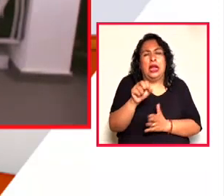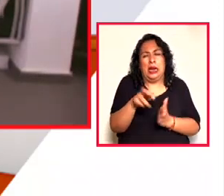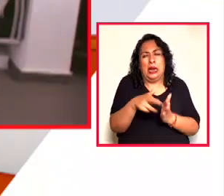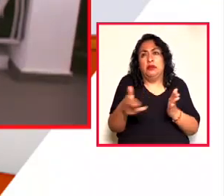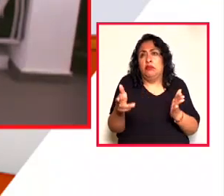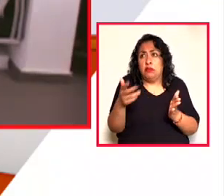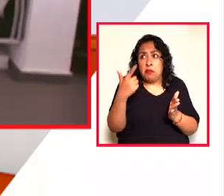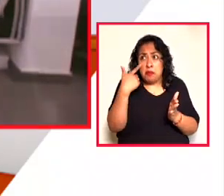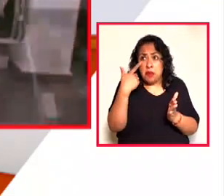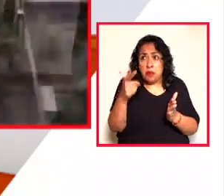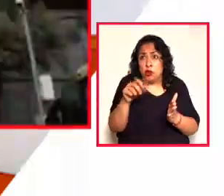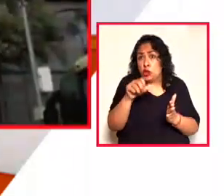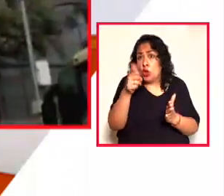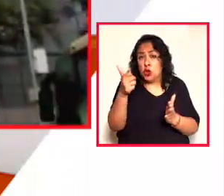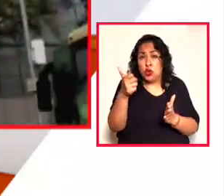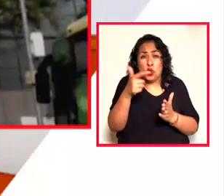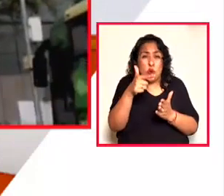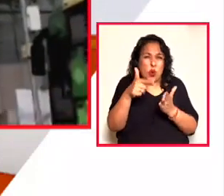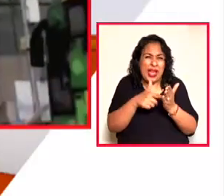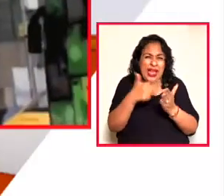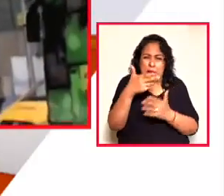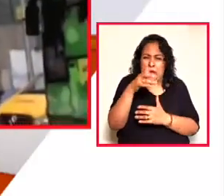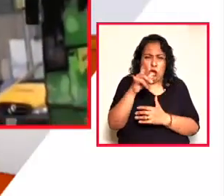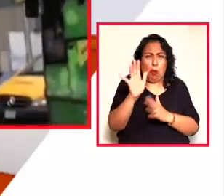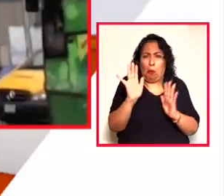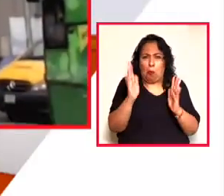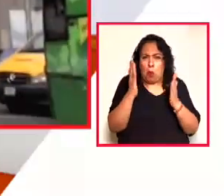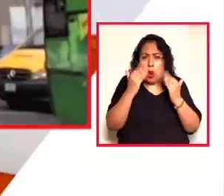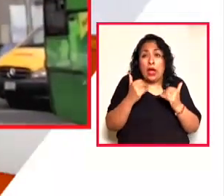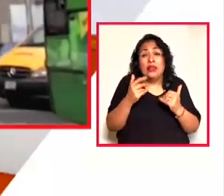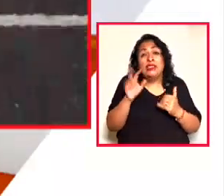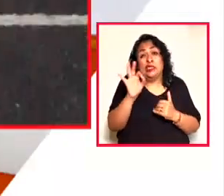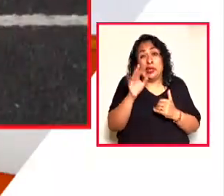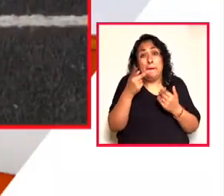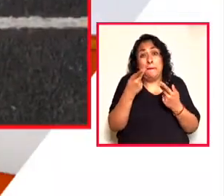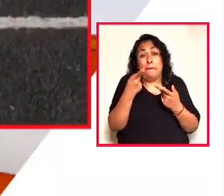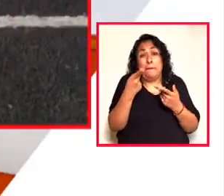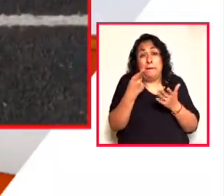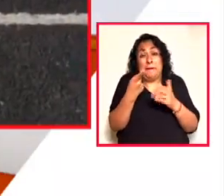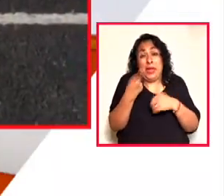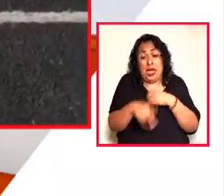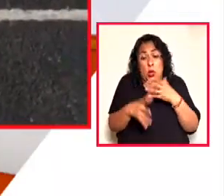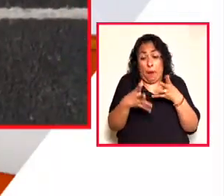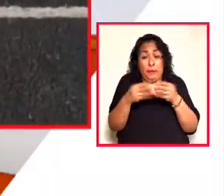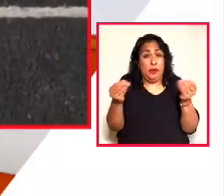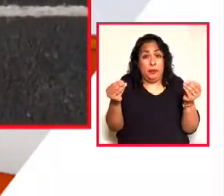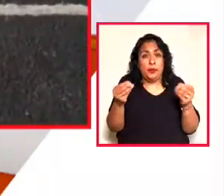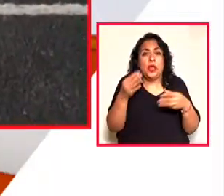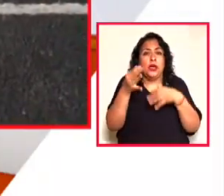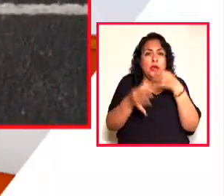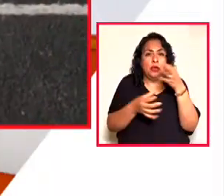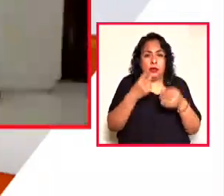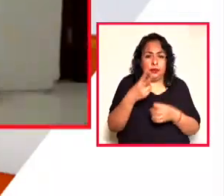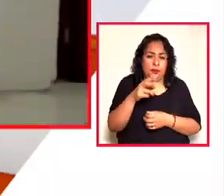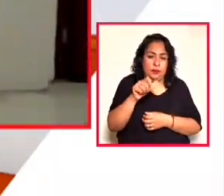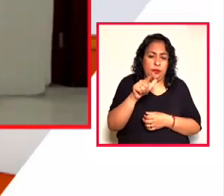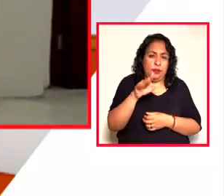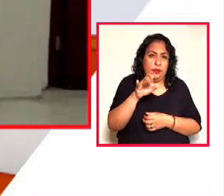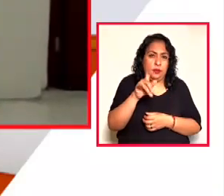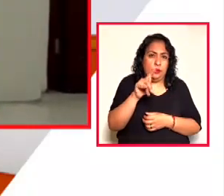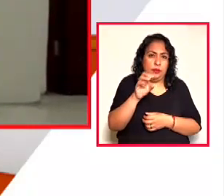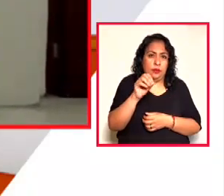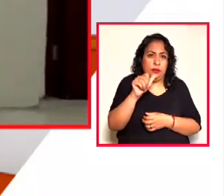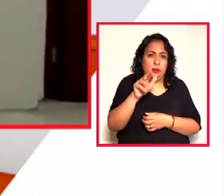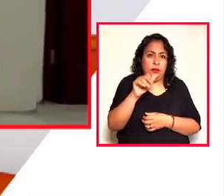encuentran tampoco en las hemerotecas, entonces se corre el riesgo de perder. Noticias 22, Alberto Aranda.